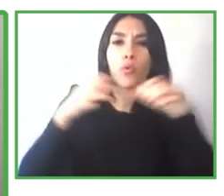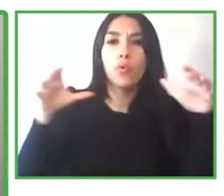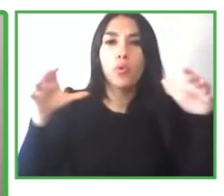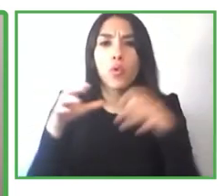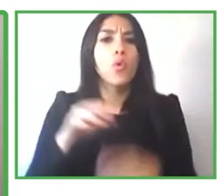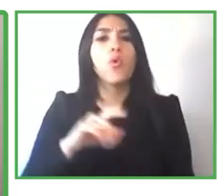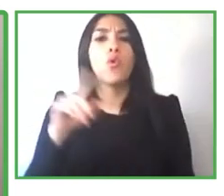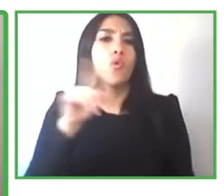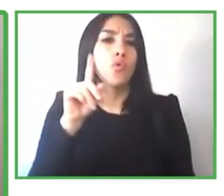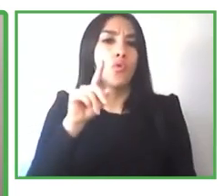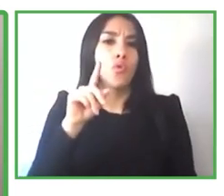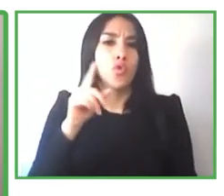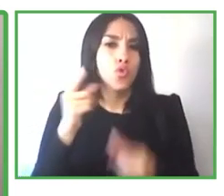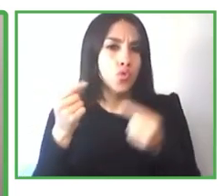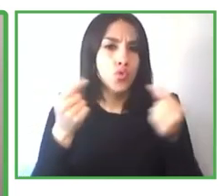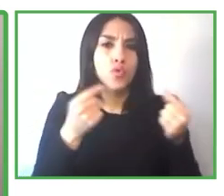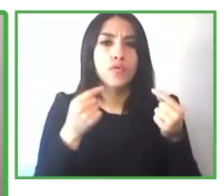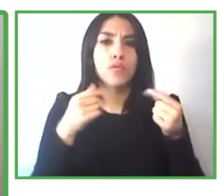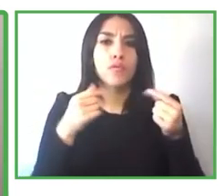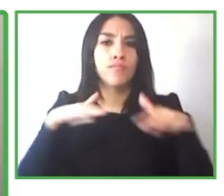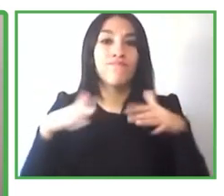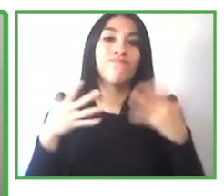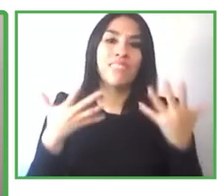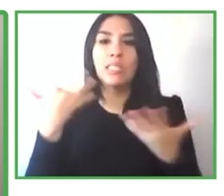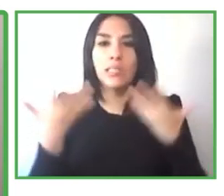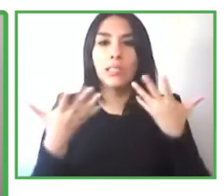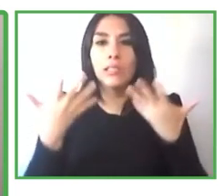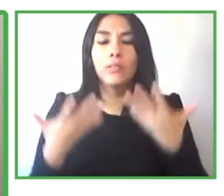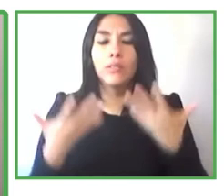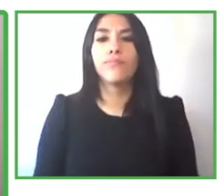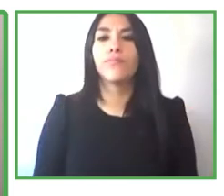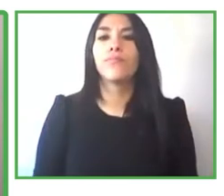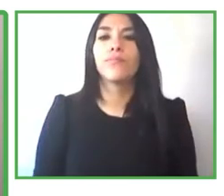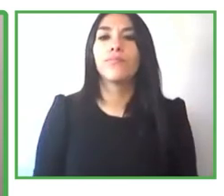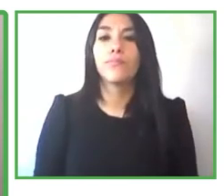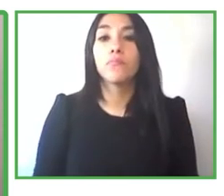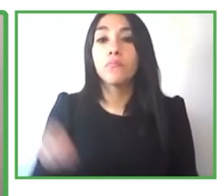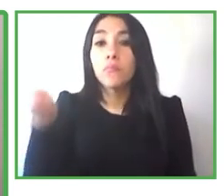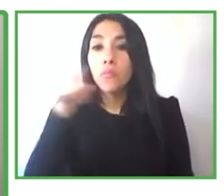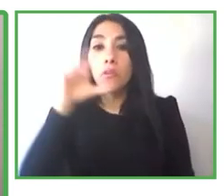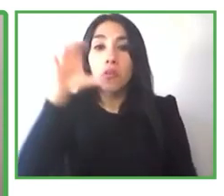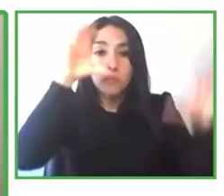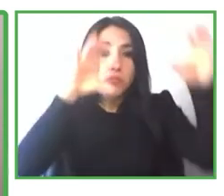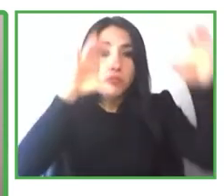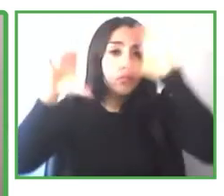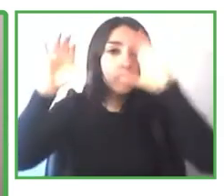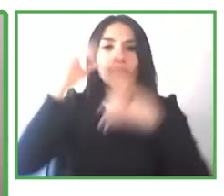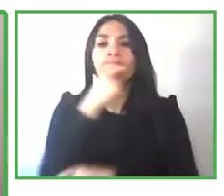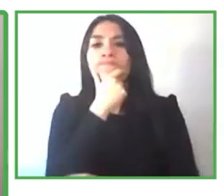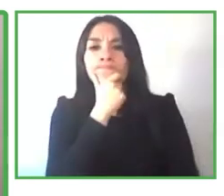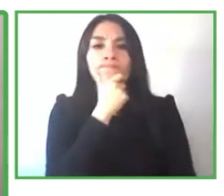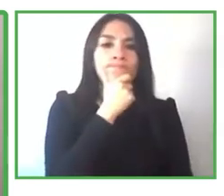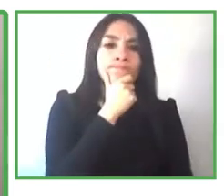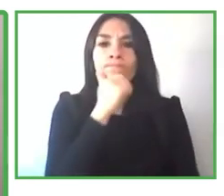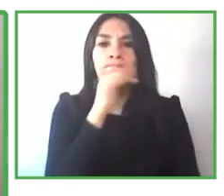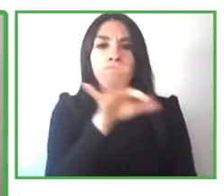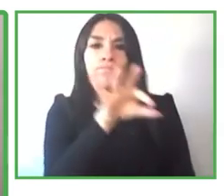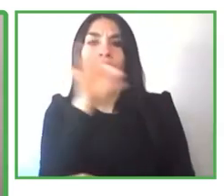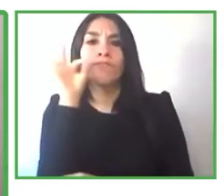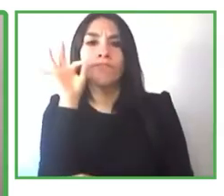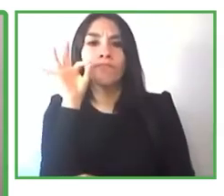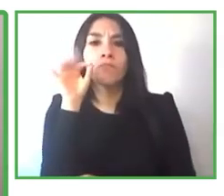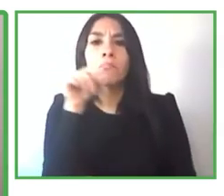como que están encontrando cosas para que yo haga. No, hago cosas que de verdad contribuyen al equipo. Yo